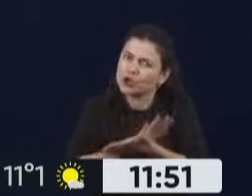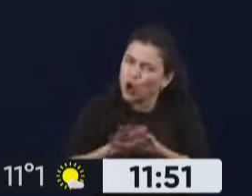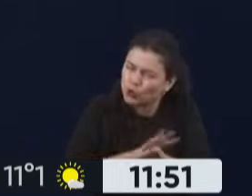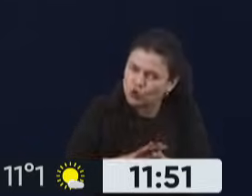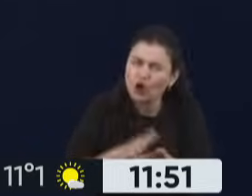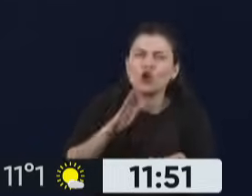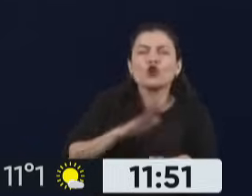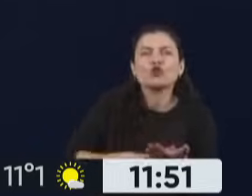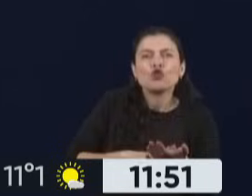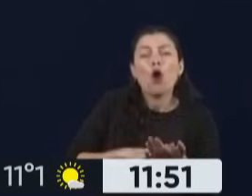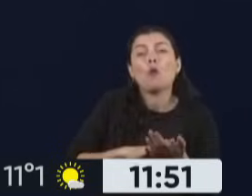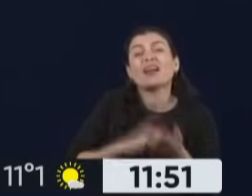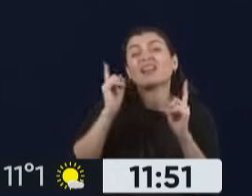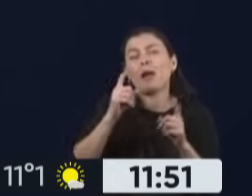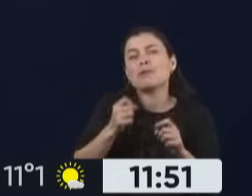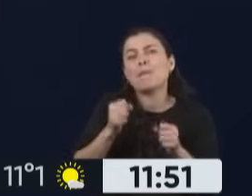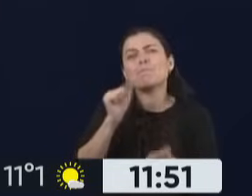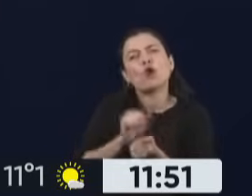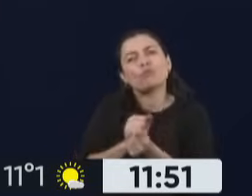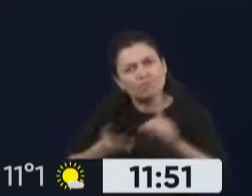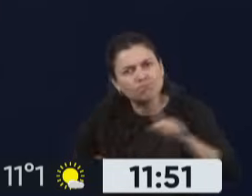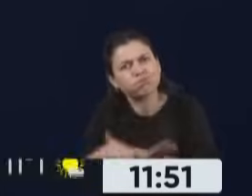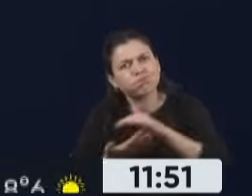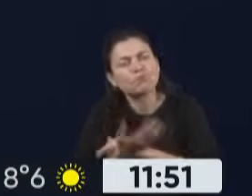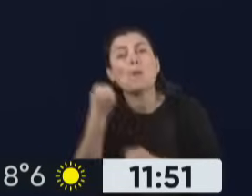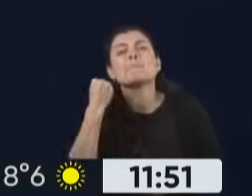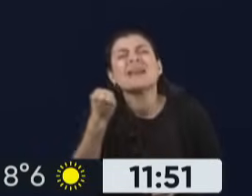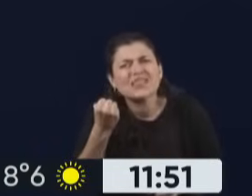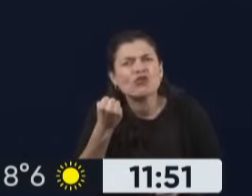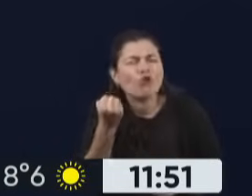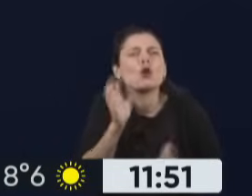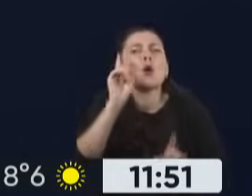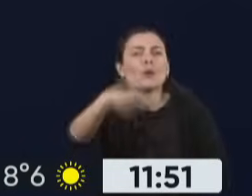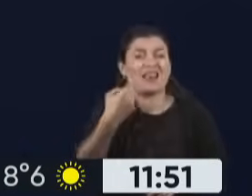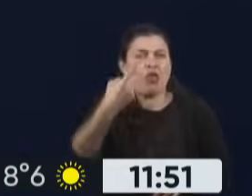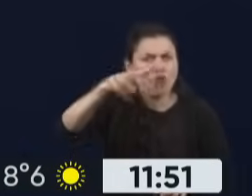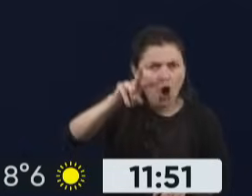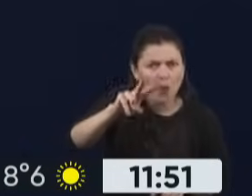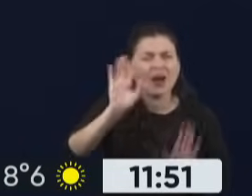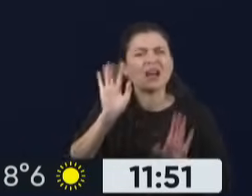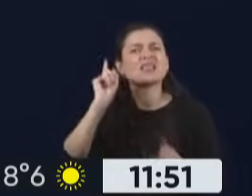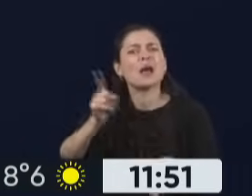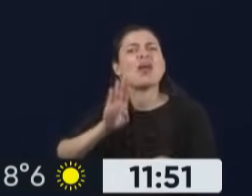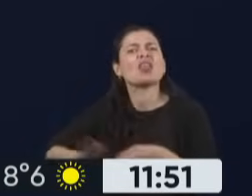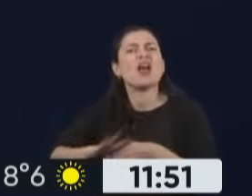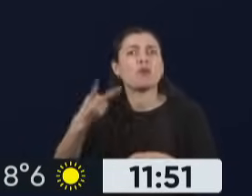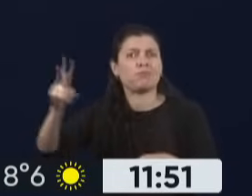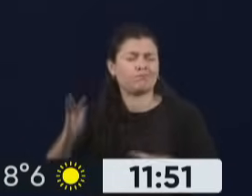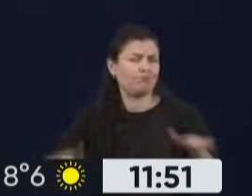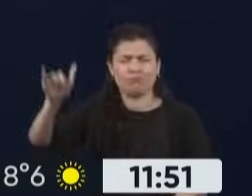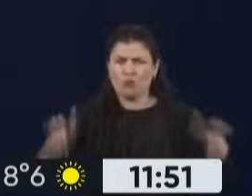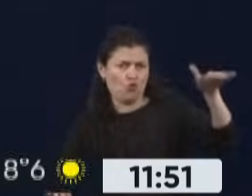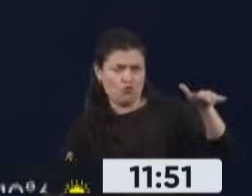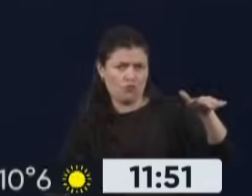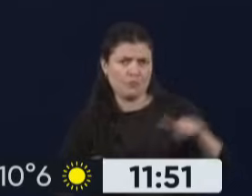de la emisión monetaria, que era el doble en términos de déficit de lo que se heredó por